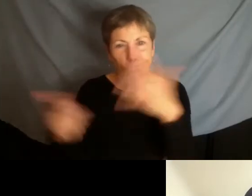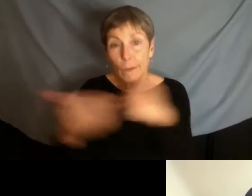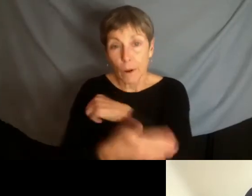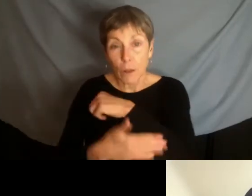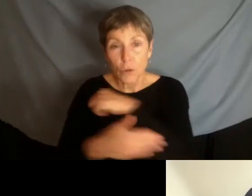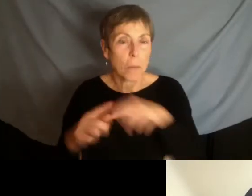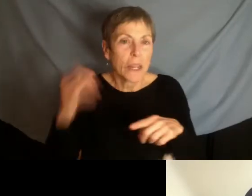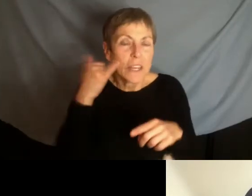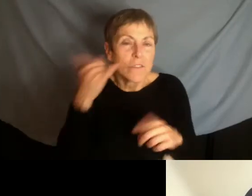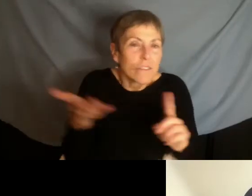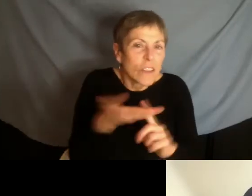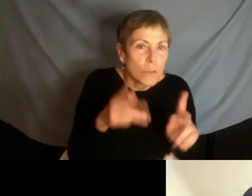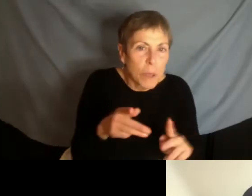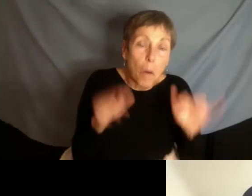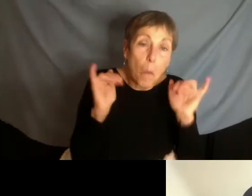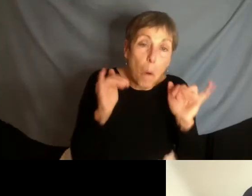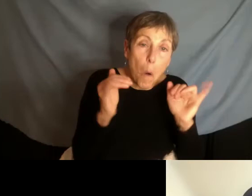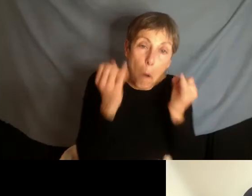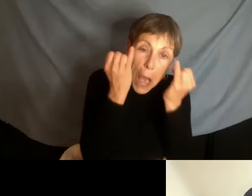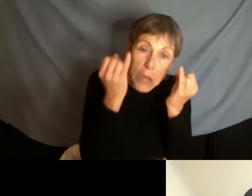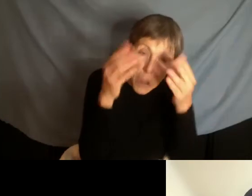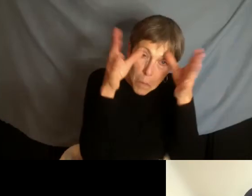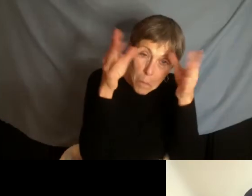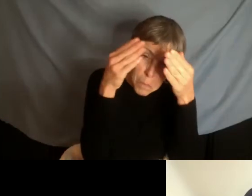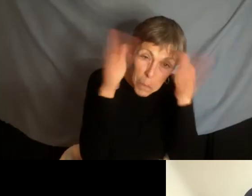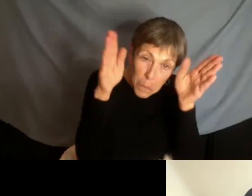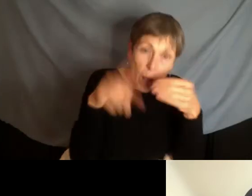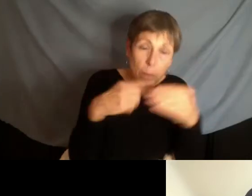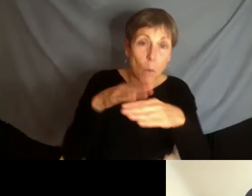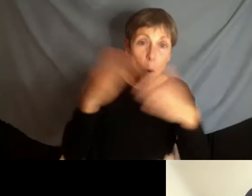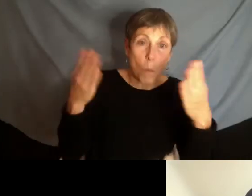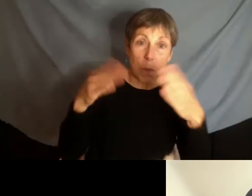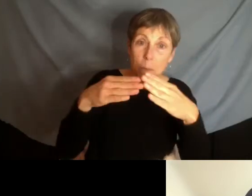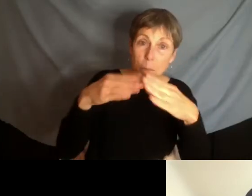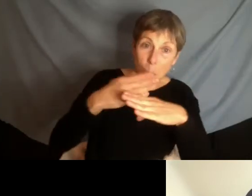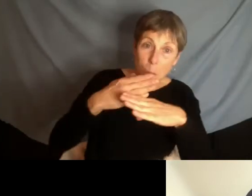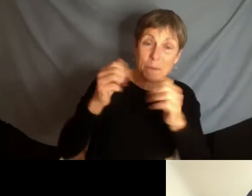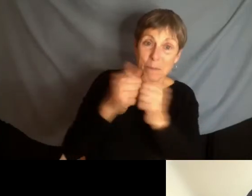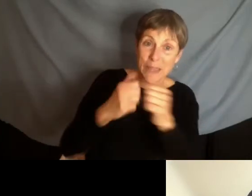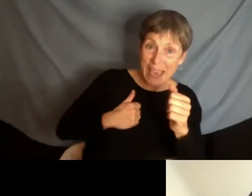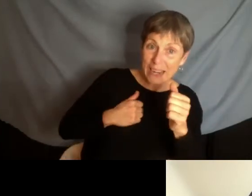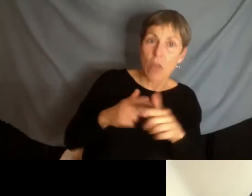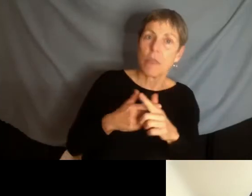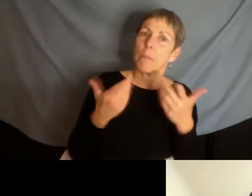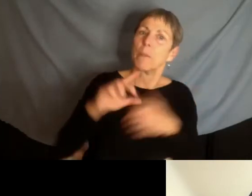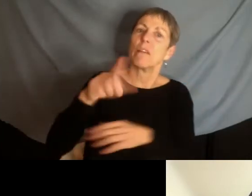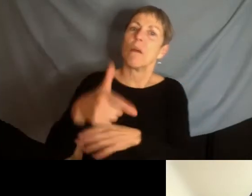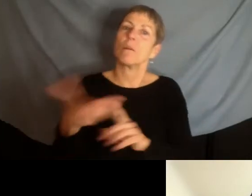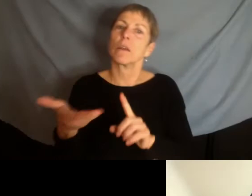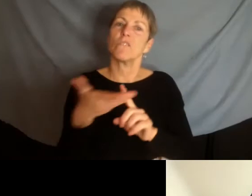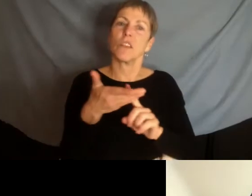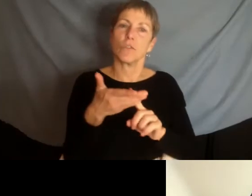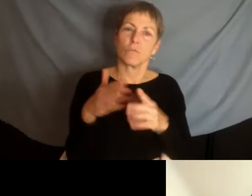o el sur global, pero si podemos que la gente nos apoye, por lo menos en Canadá, nos da optimismo para